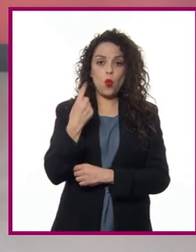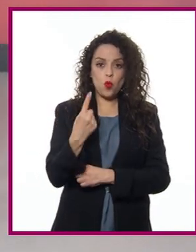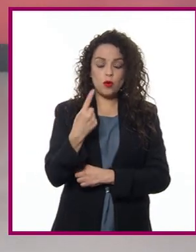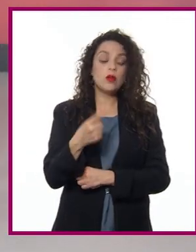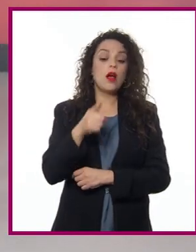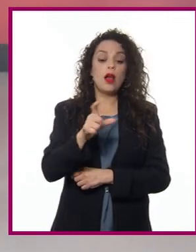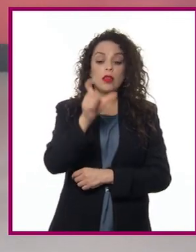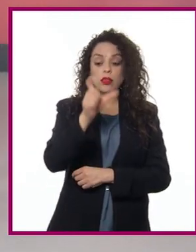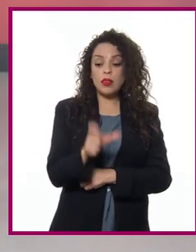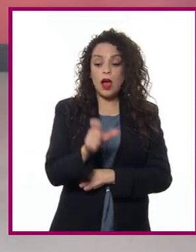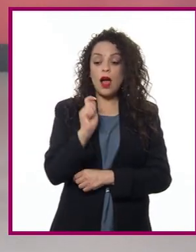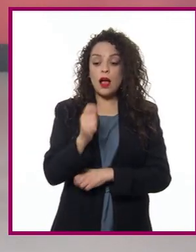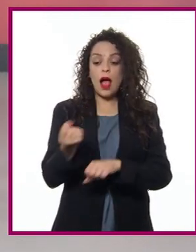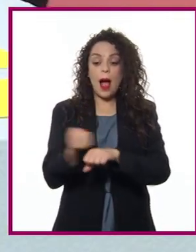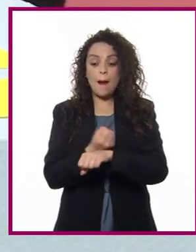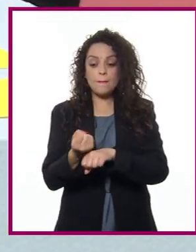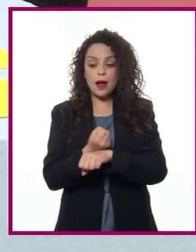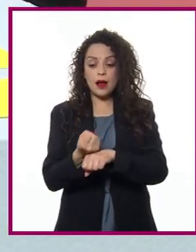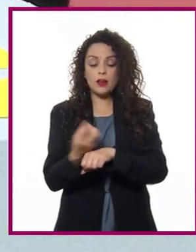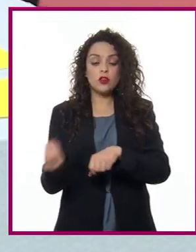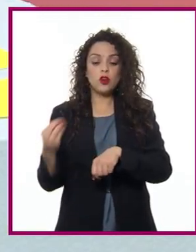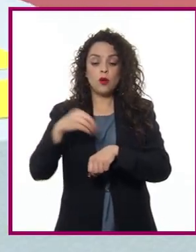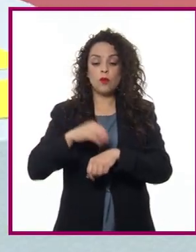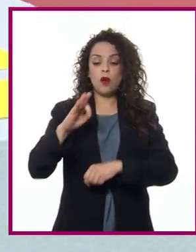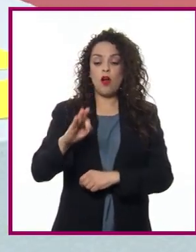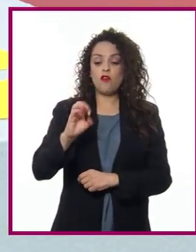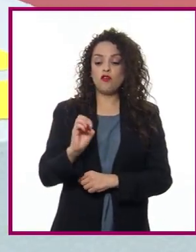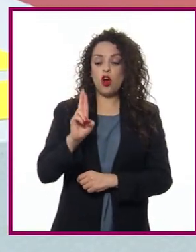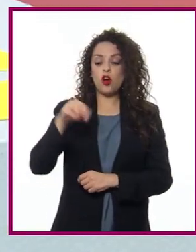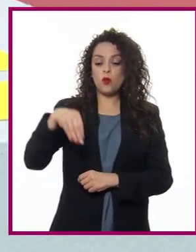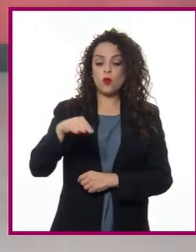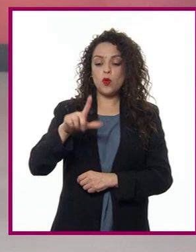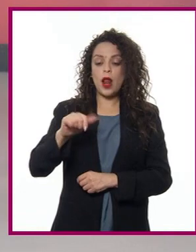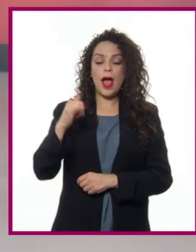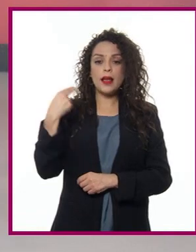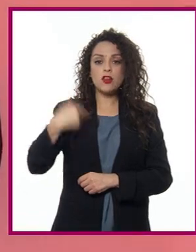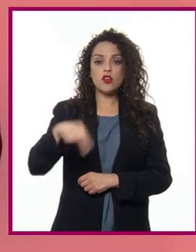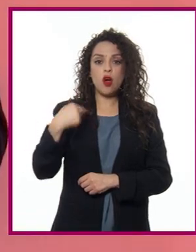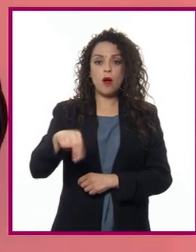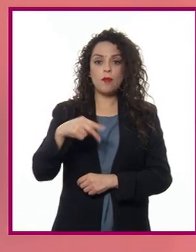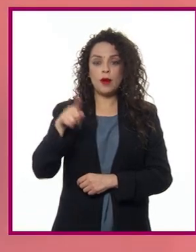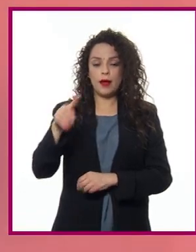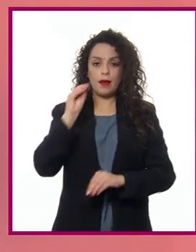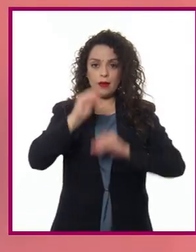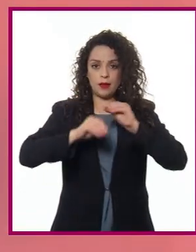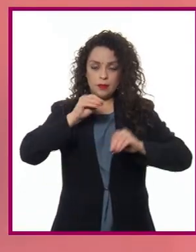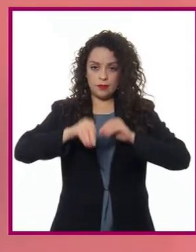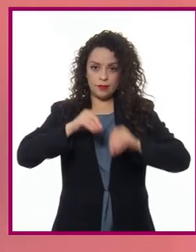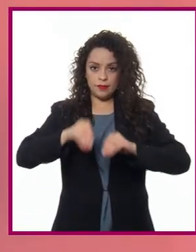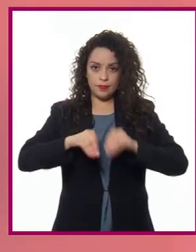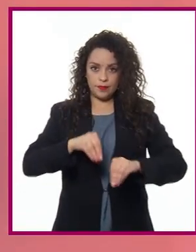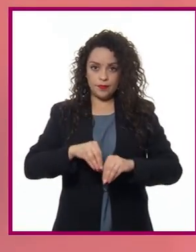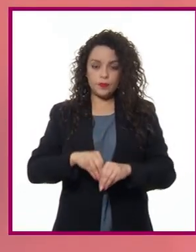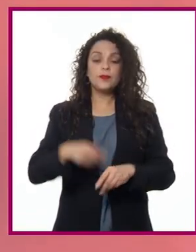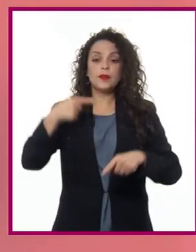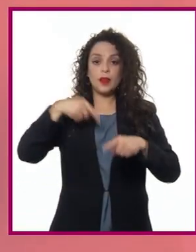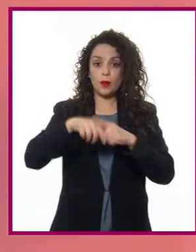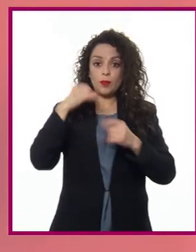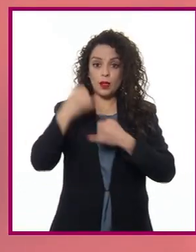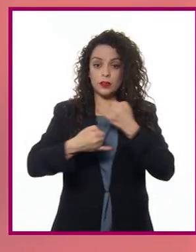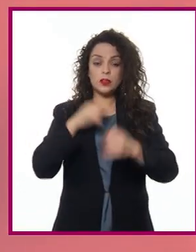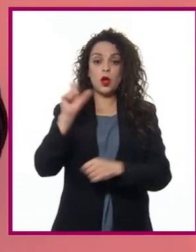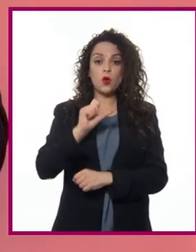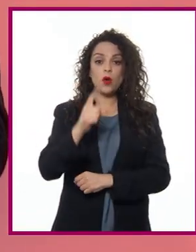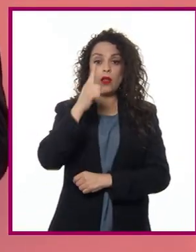color amarillo tendrán la fórmula y nombre del compuesto. El juego comienza cuando uno de los